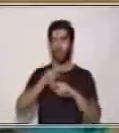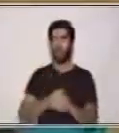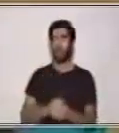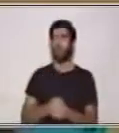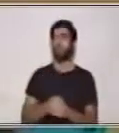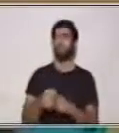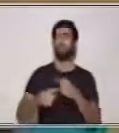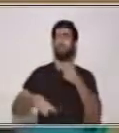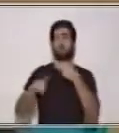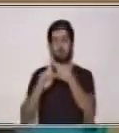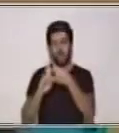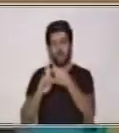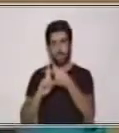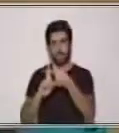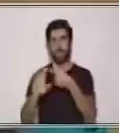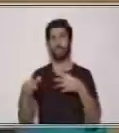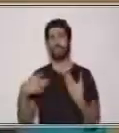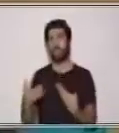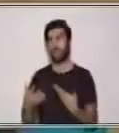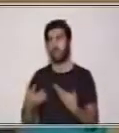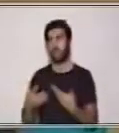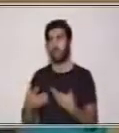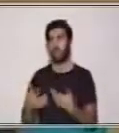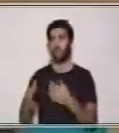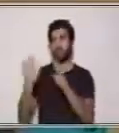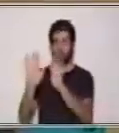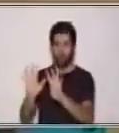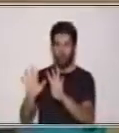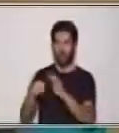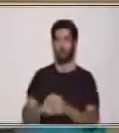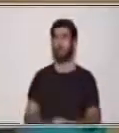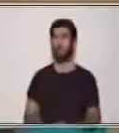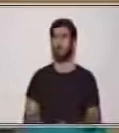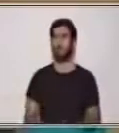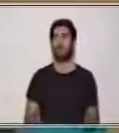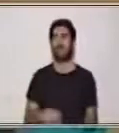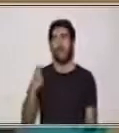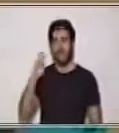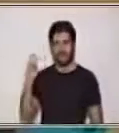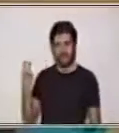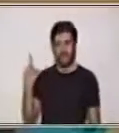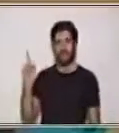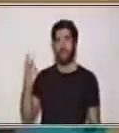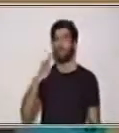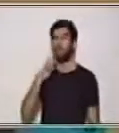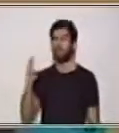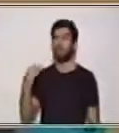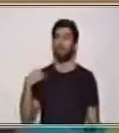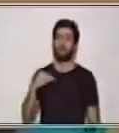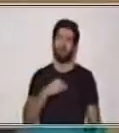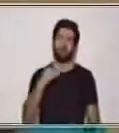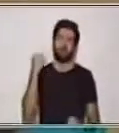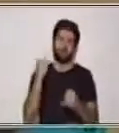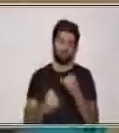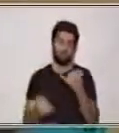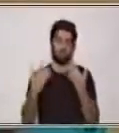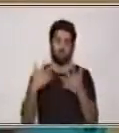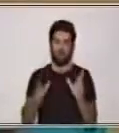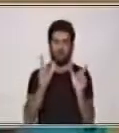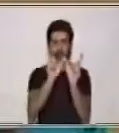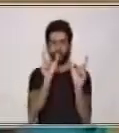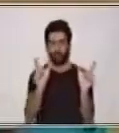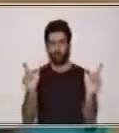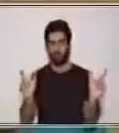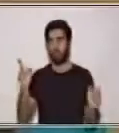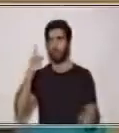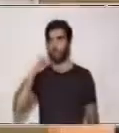de estos dos, más 9. y hemos completado la factorización